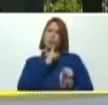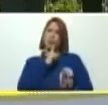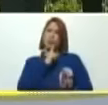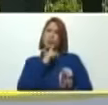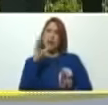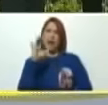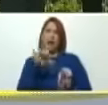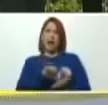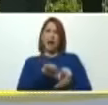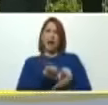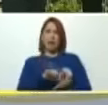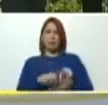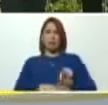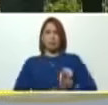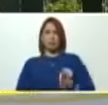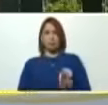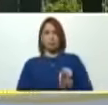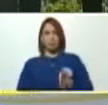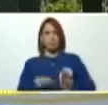qué?